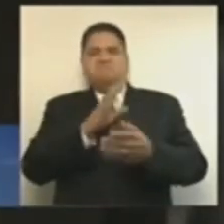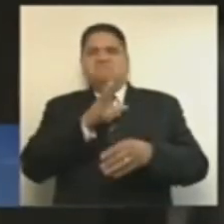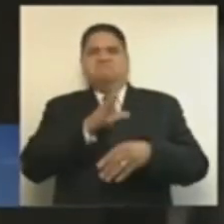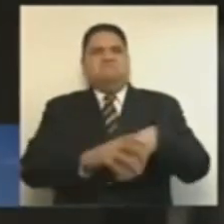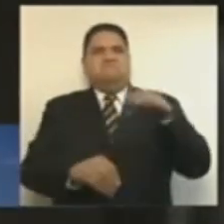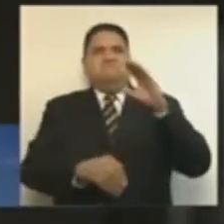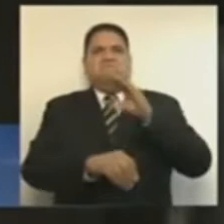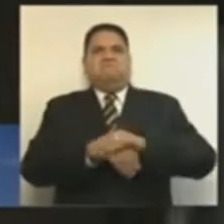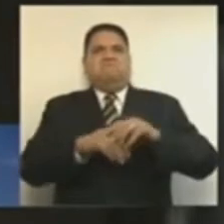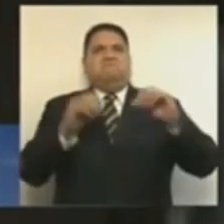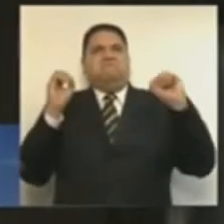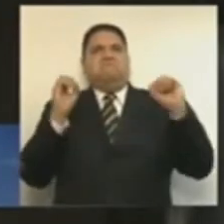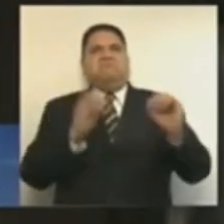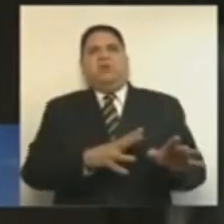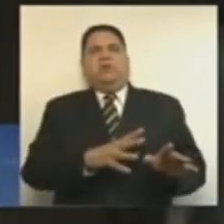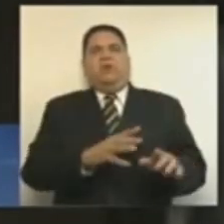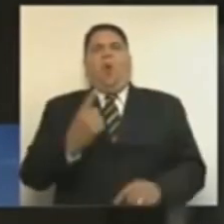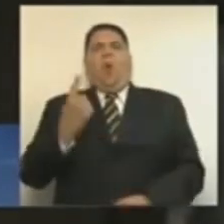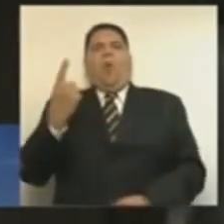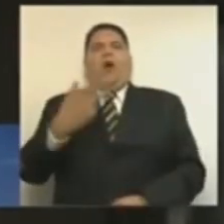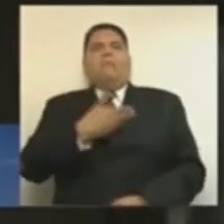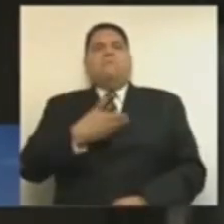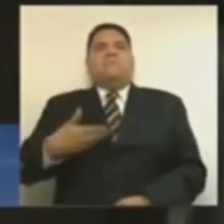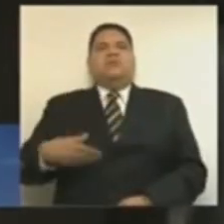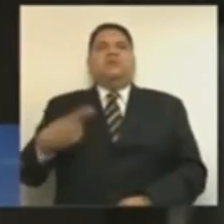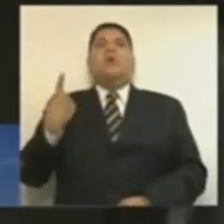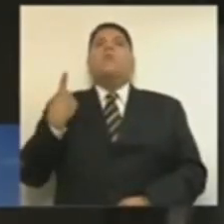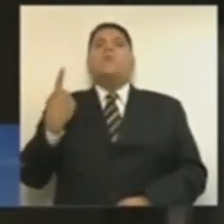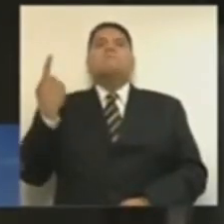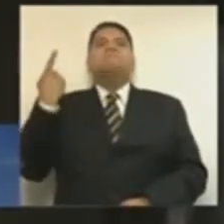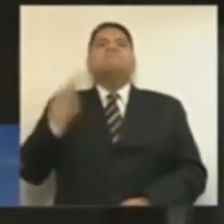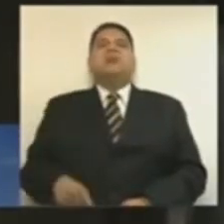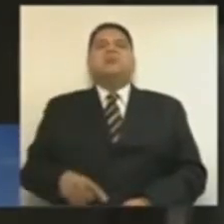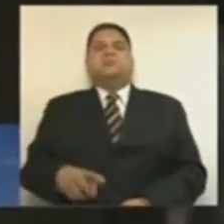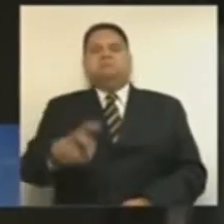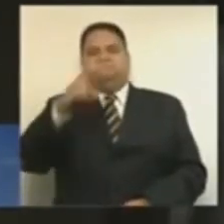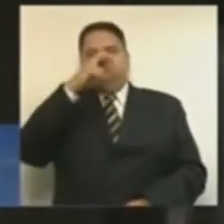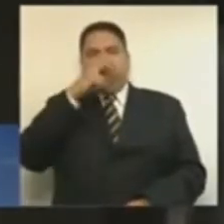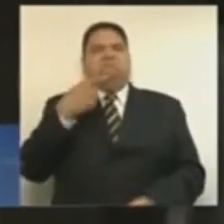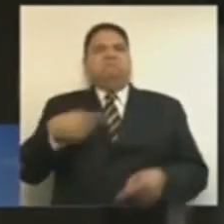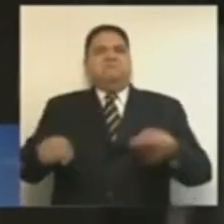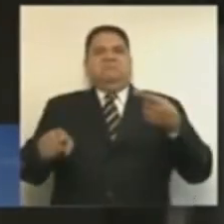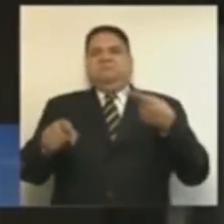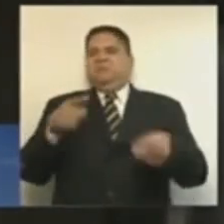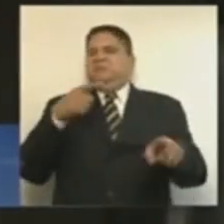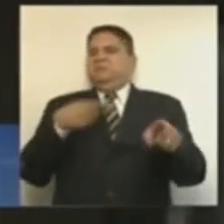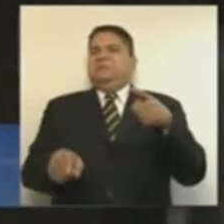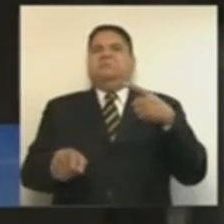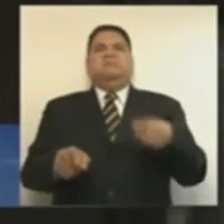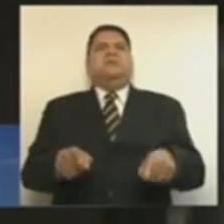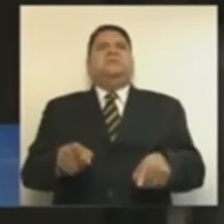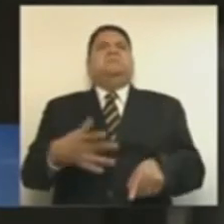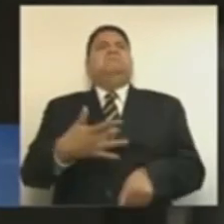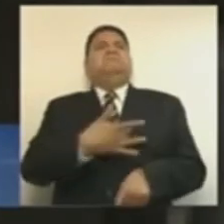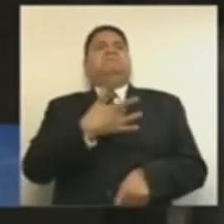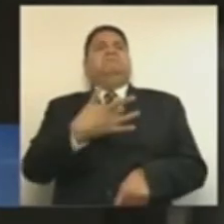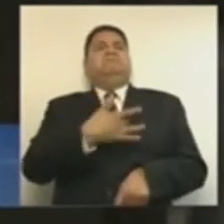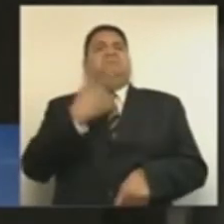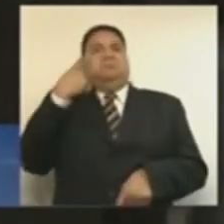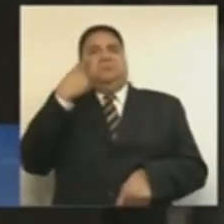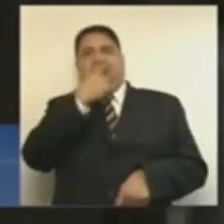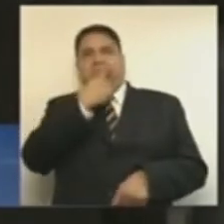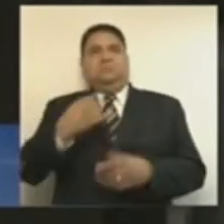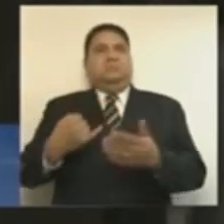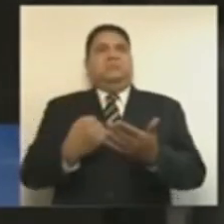una persona que, por supuesto, ha hecho su voluntad a capricho.